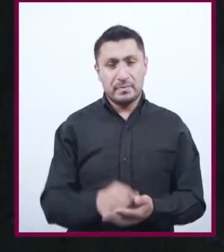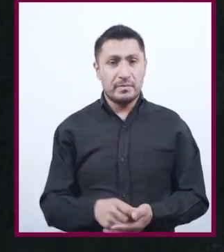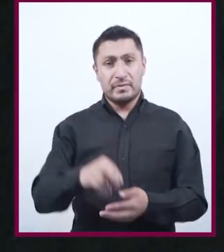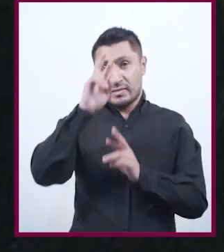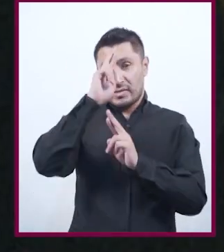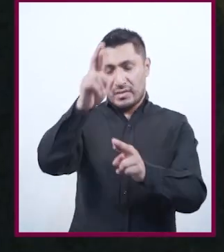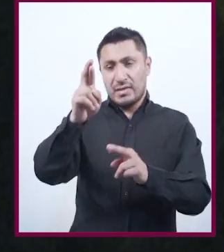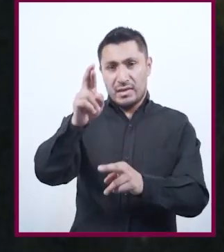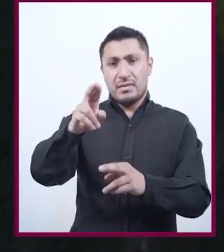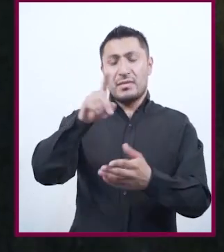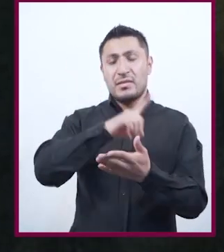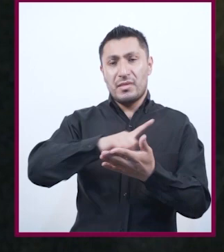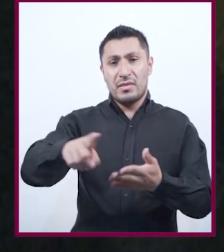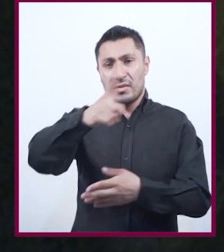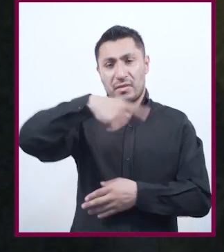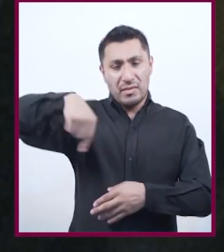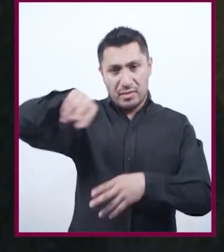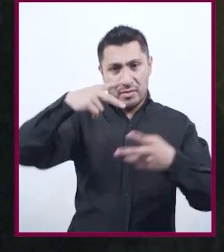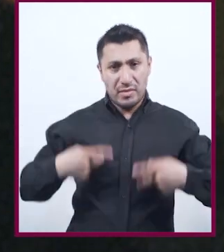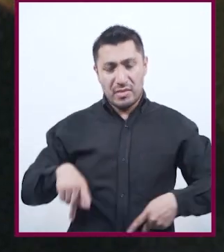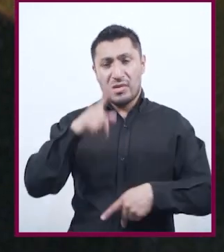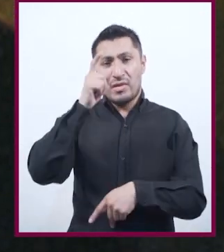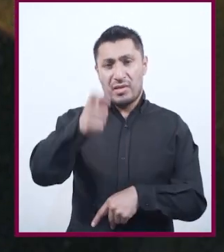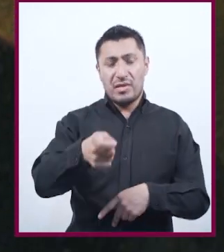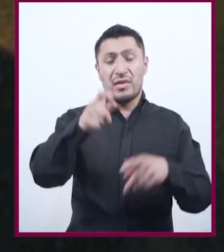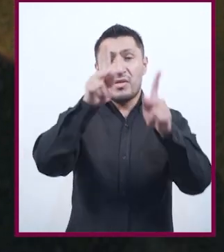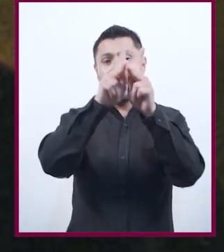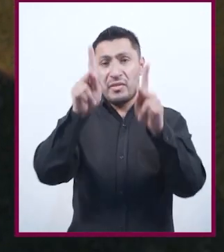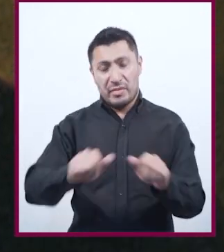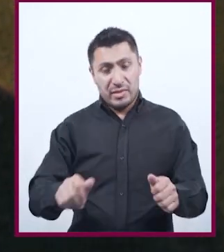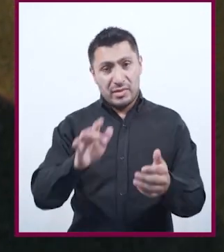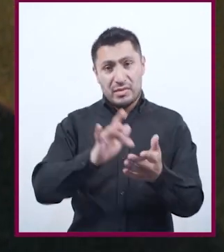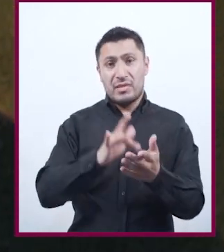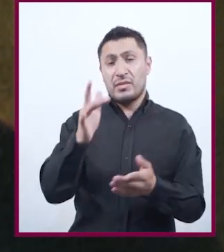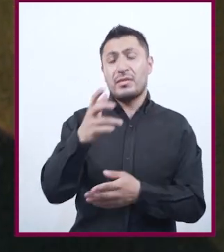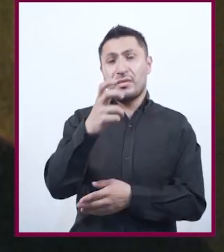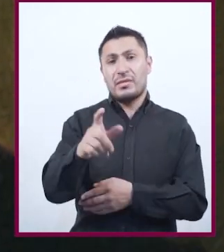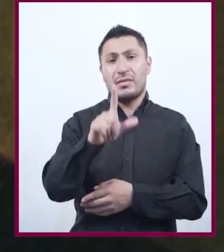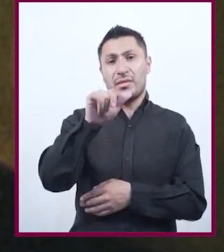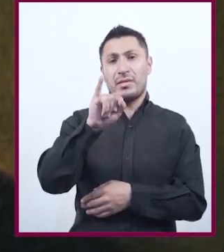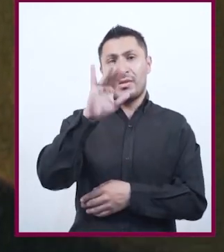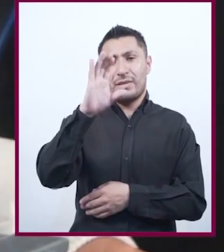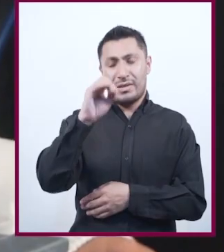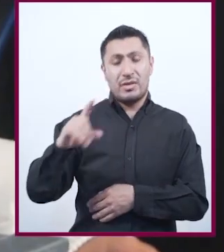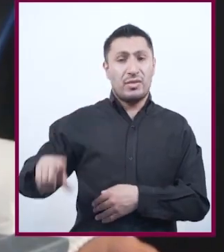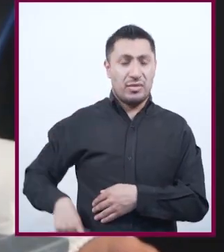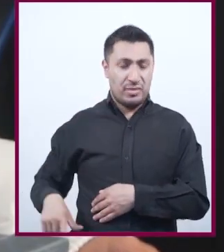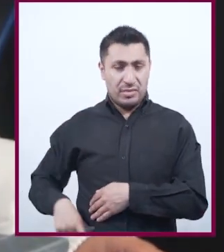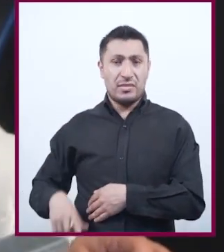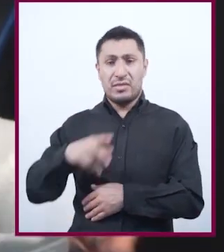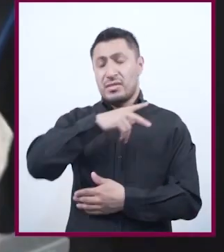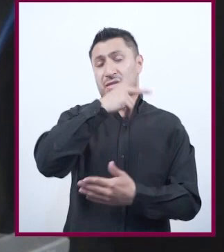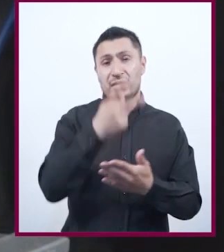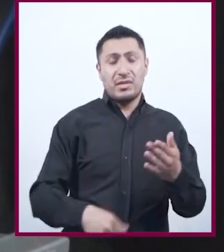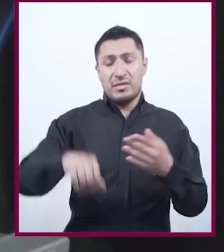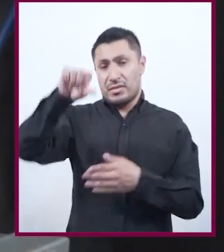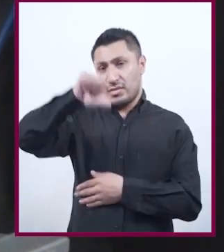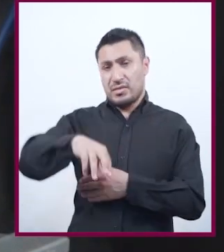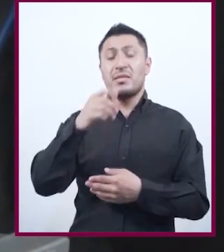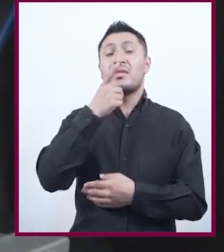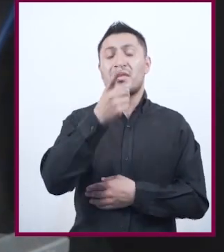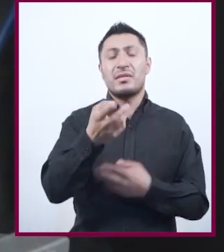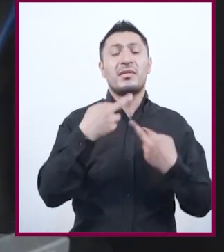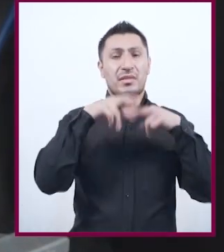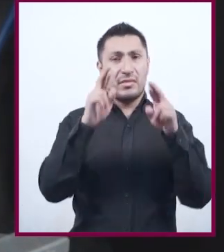también, el respeto al derecho ajeno es la paz. Gracias a él vivimos en un estado laico. En este programa queremos hablarte